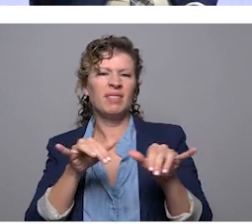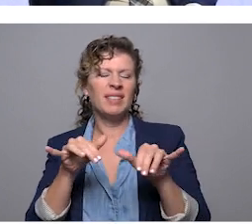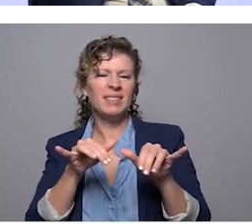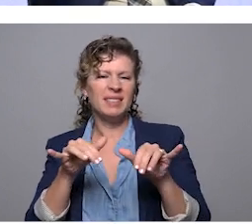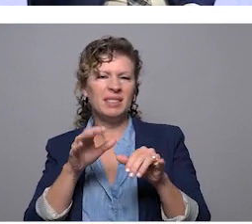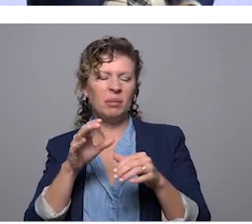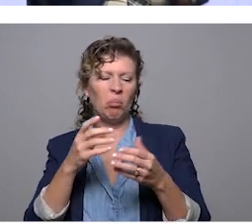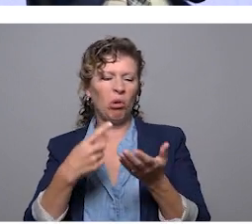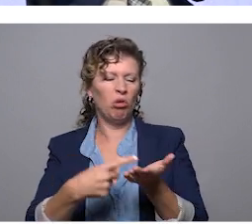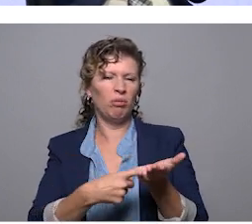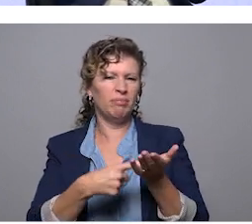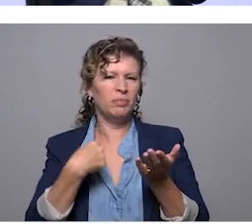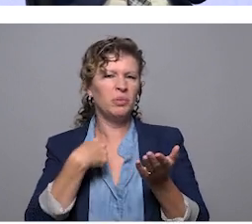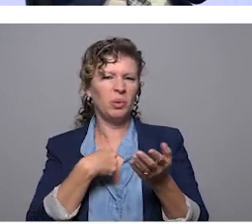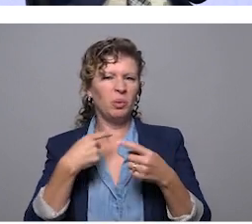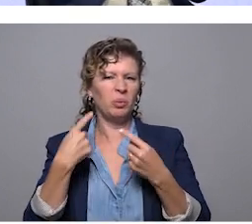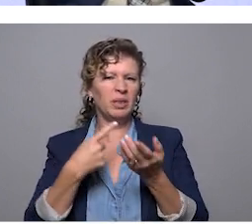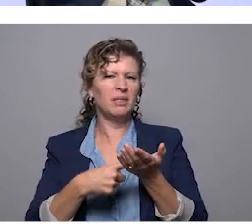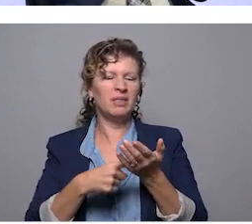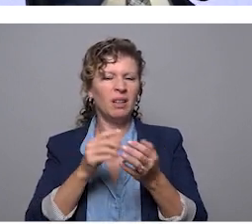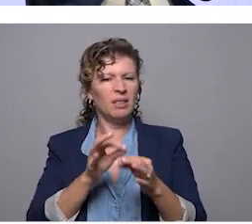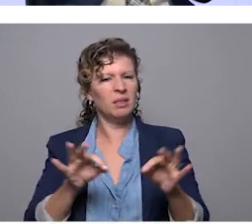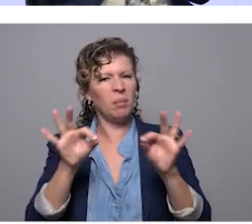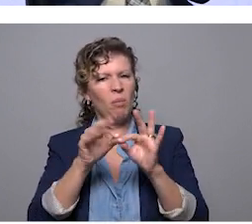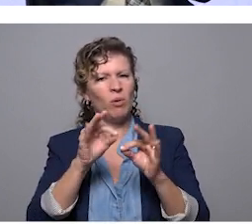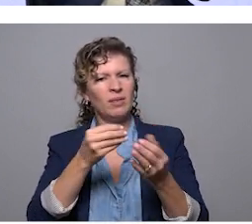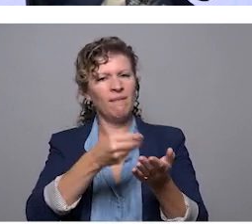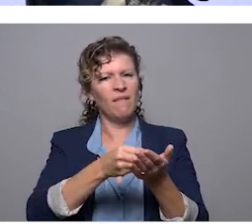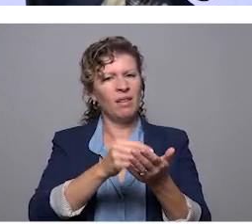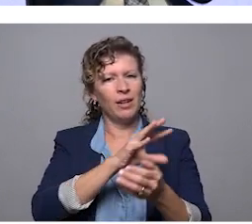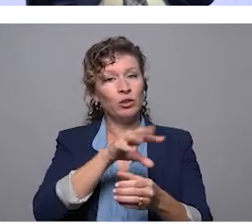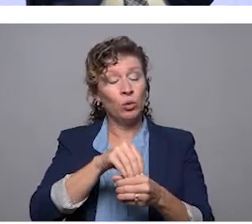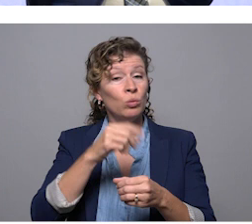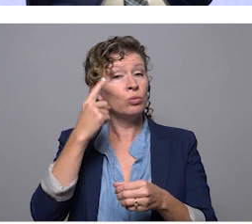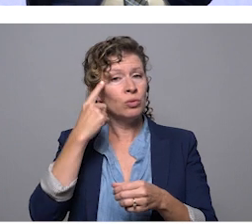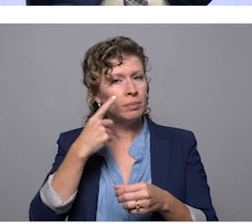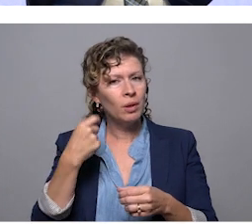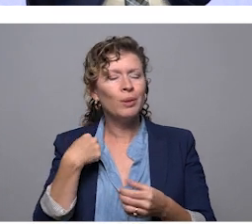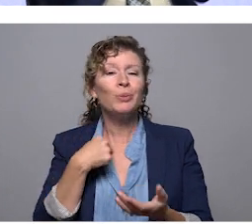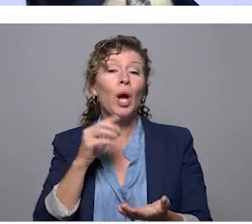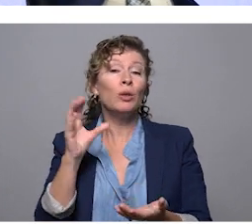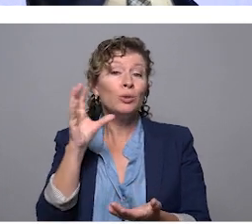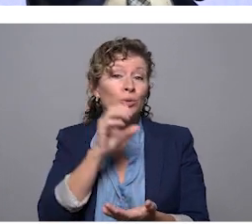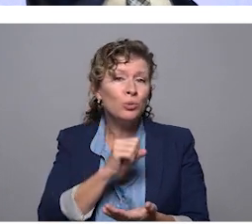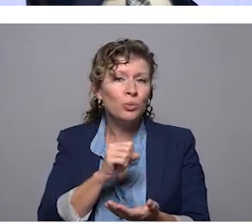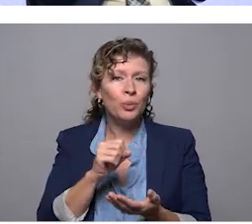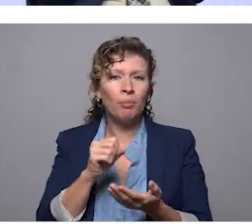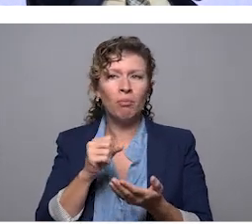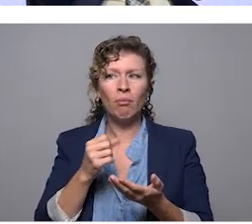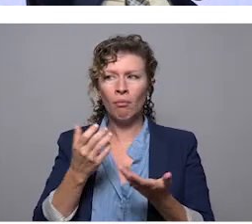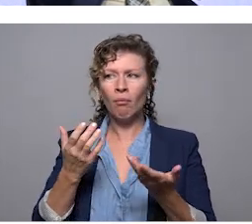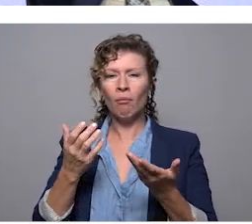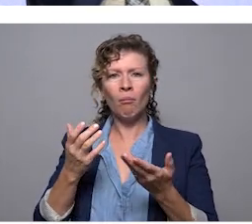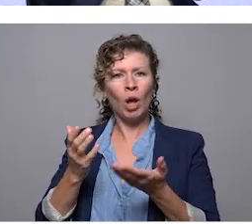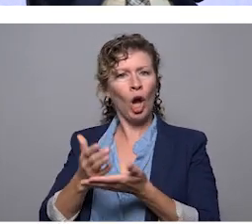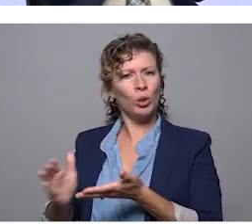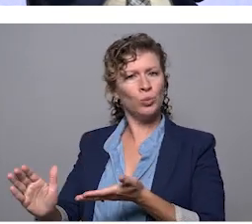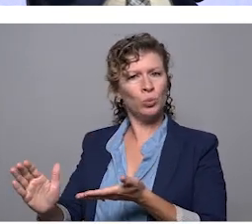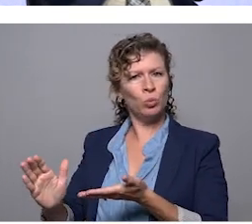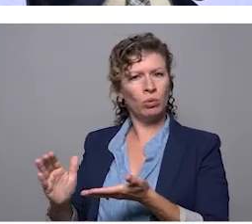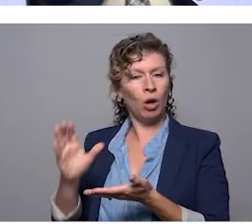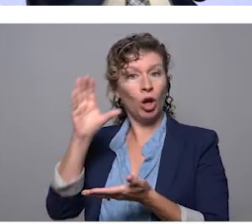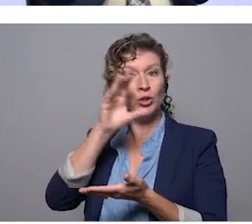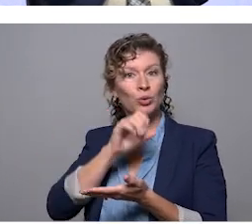importancia de la inclusión financiera porque se asumía que había una exclusión había como una burbuja que no